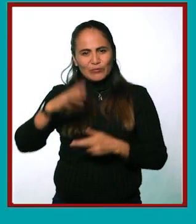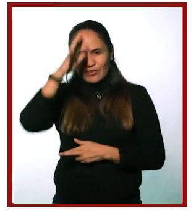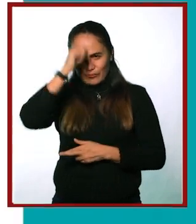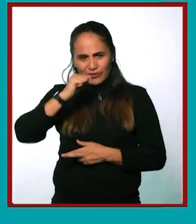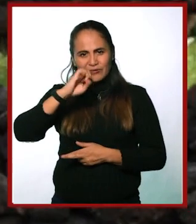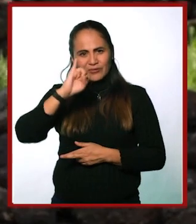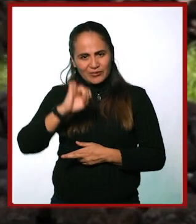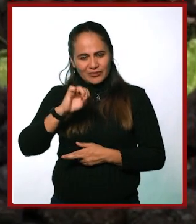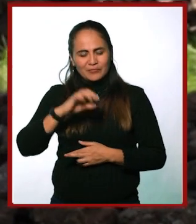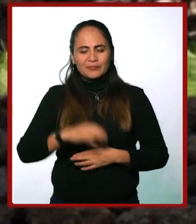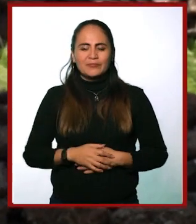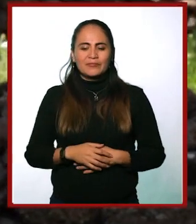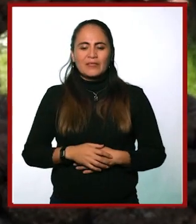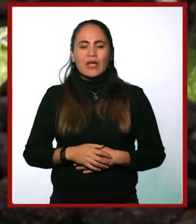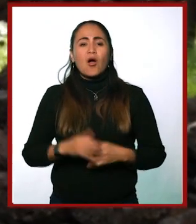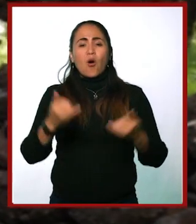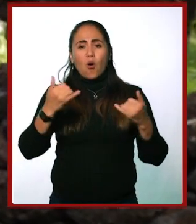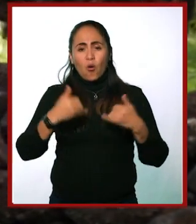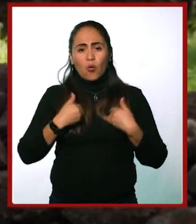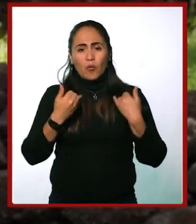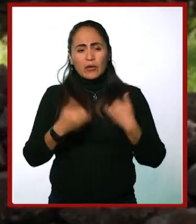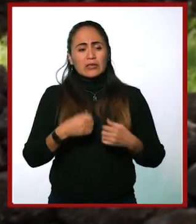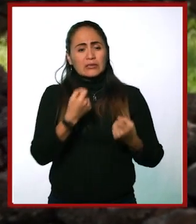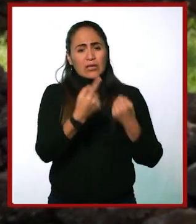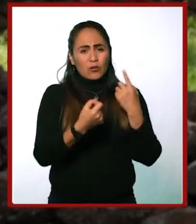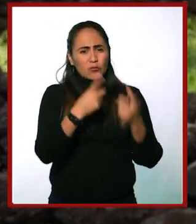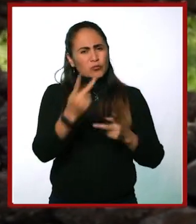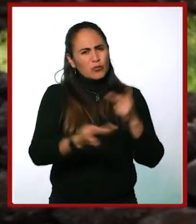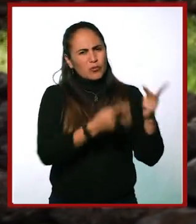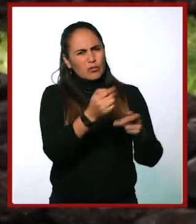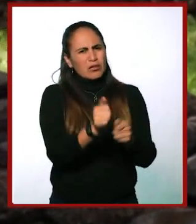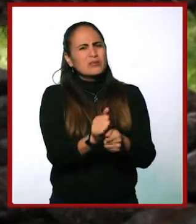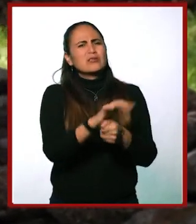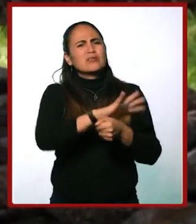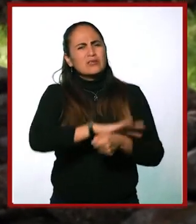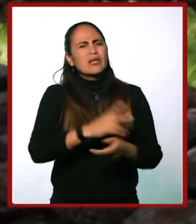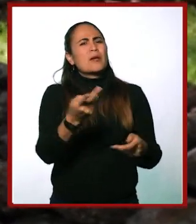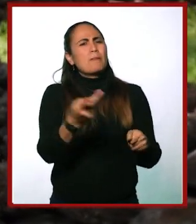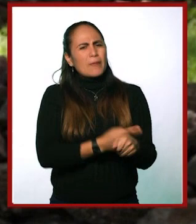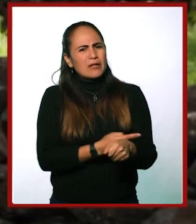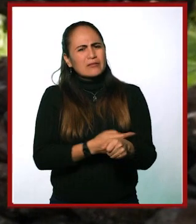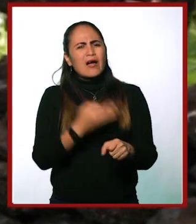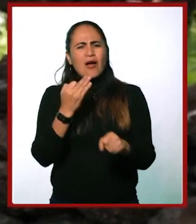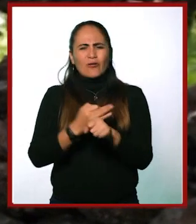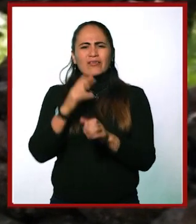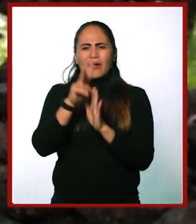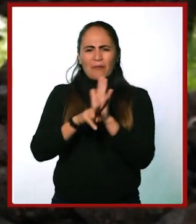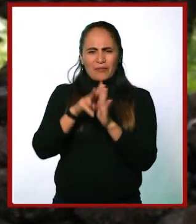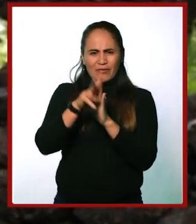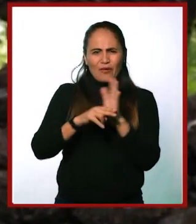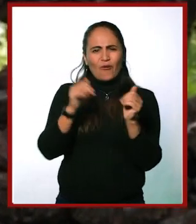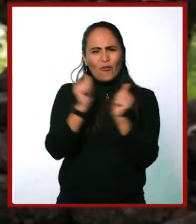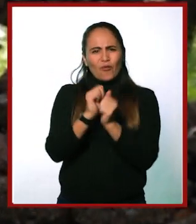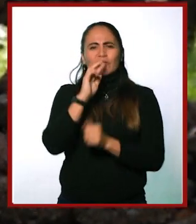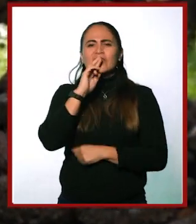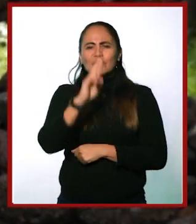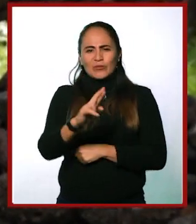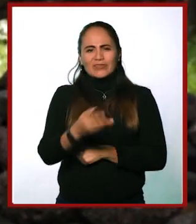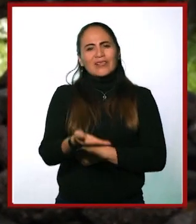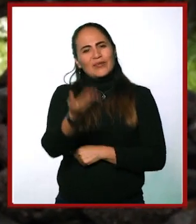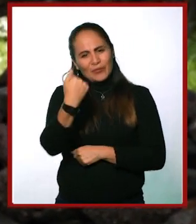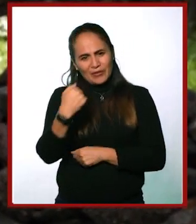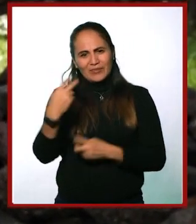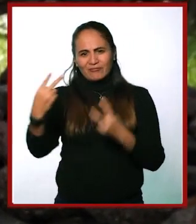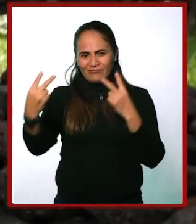gracias. Preguntamos a algunos jóvenes de qué manera les ha afectado esta pandemia y hemos preparado una cápsula con sus respuestas.